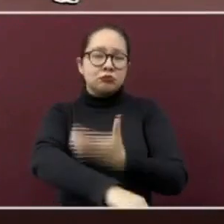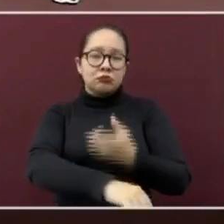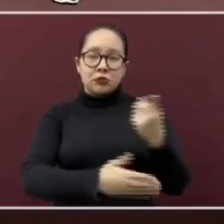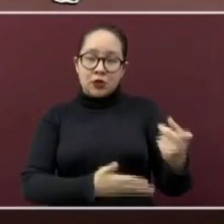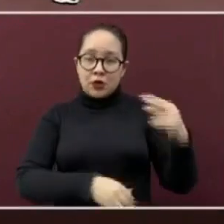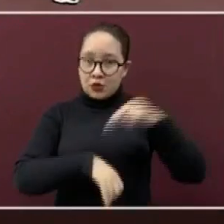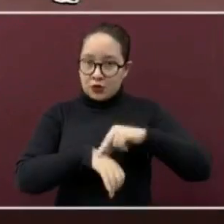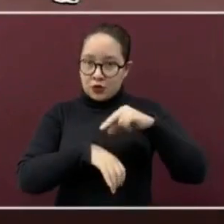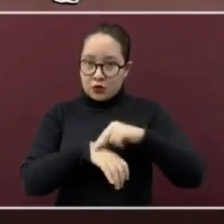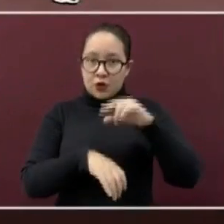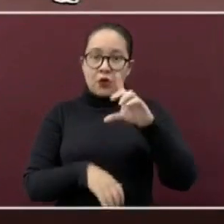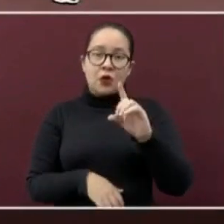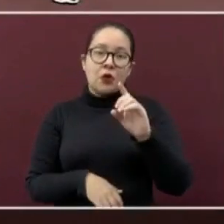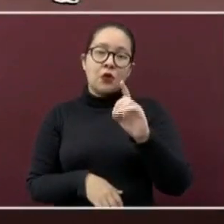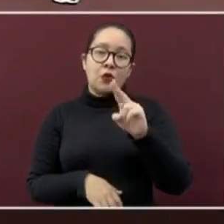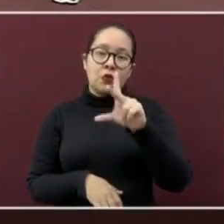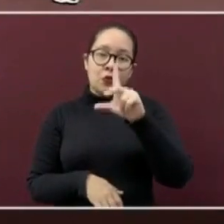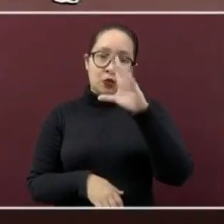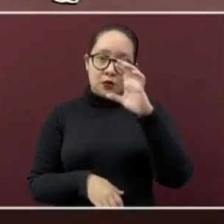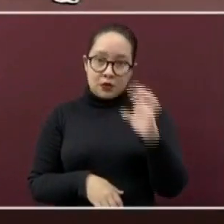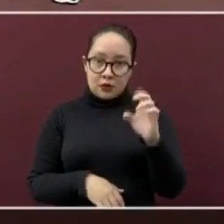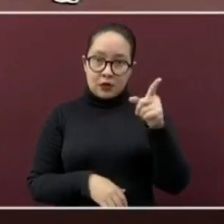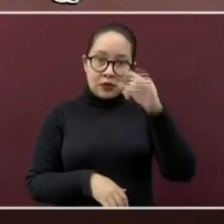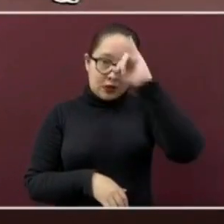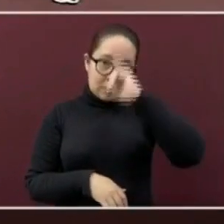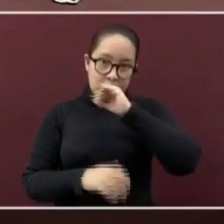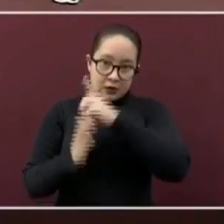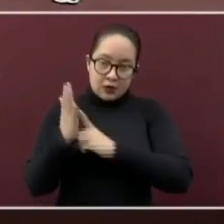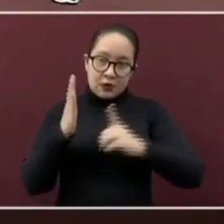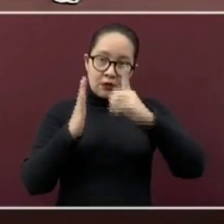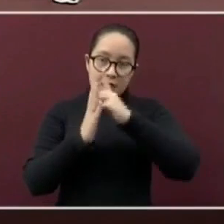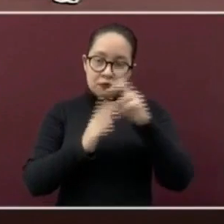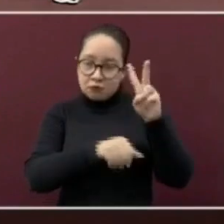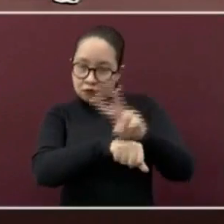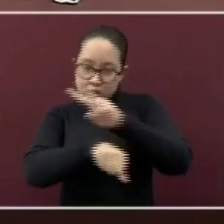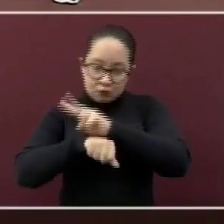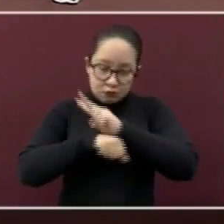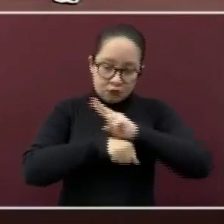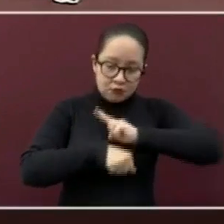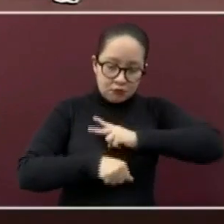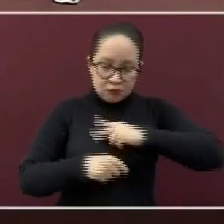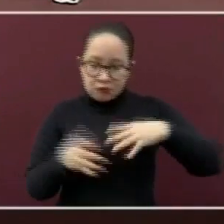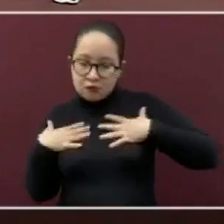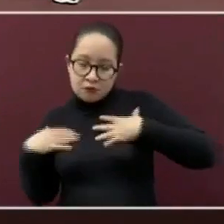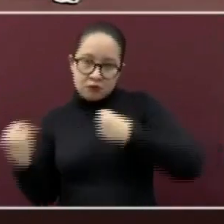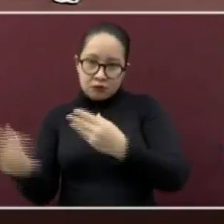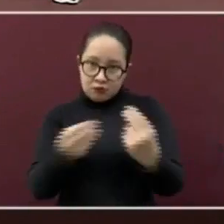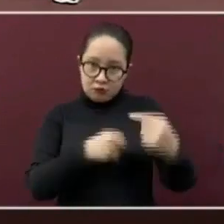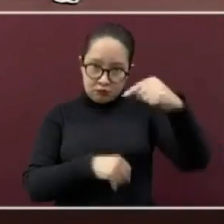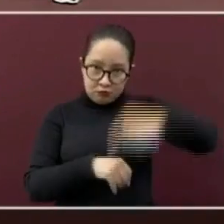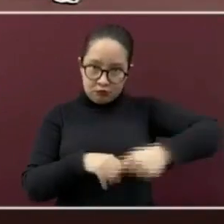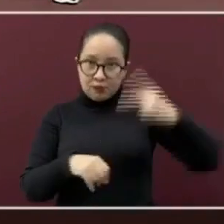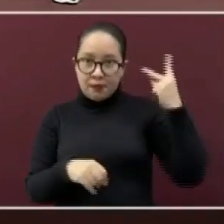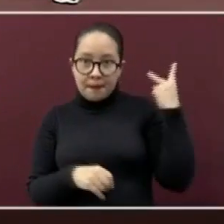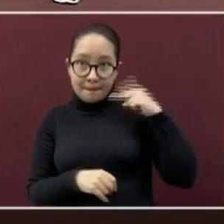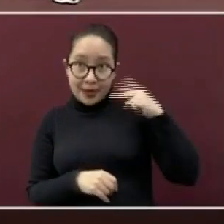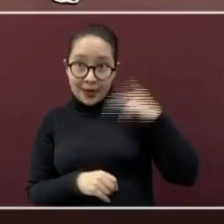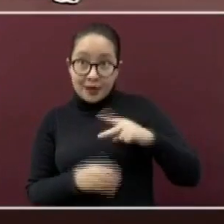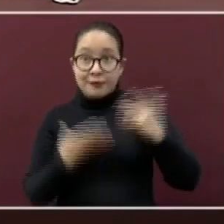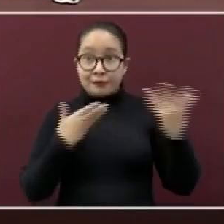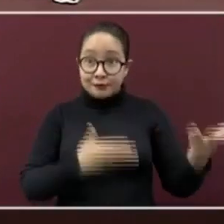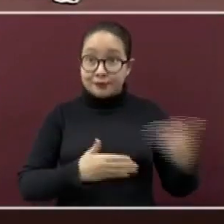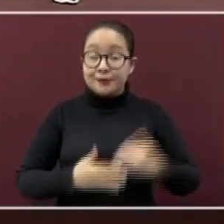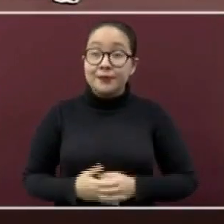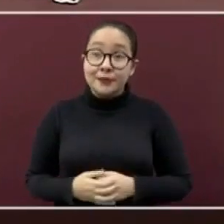doctora Dulce María Espejo Guevara, jefa del Departamento de Vigilancia Epidemiológica en el Estado. Adelante,